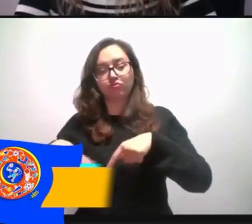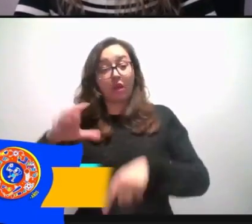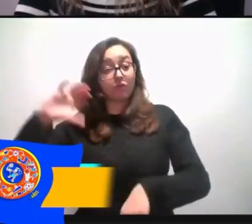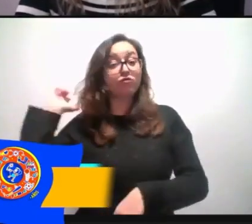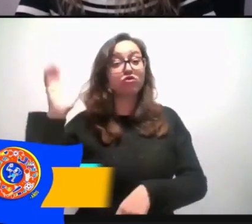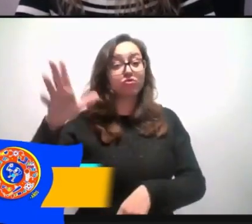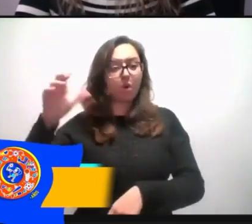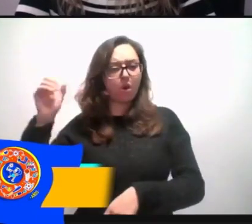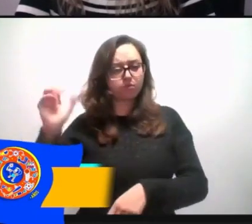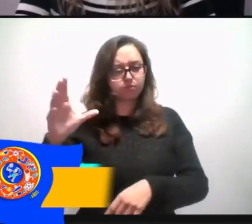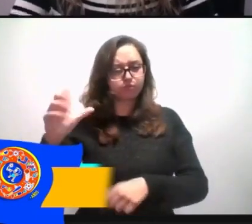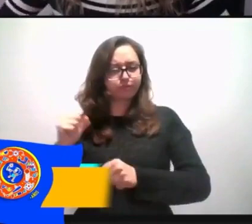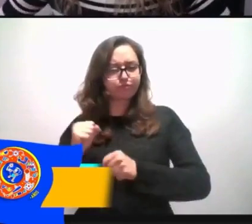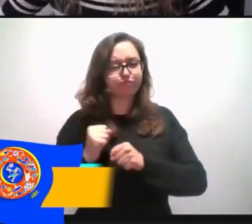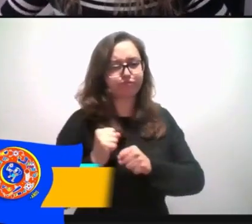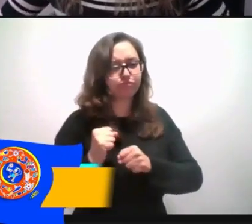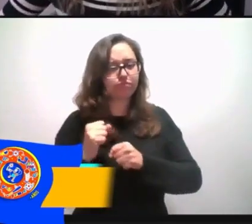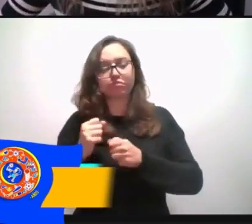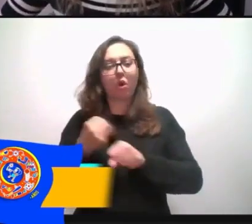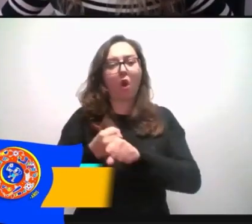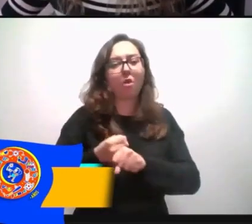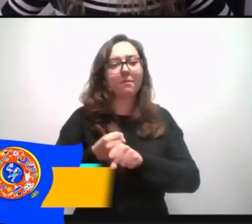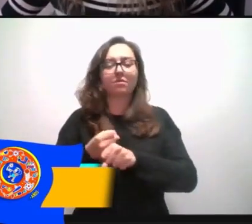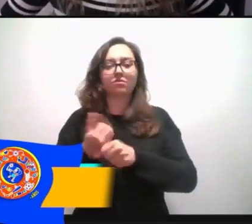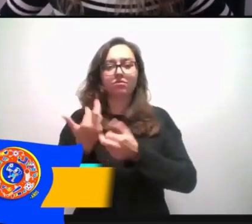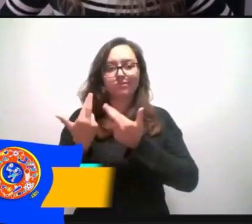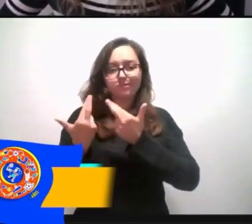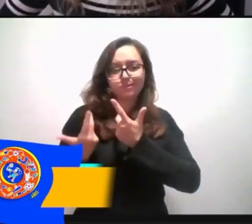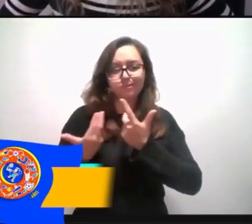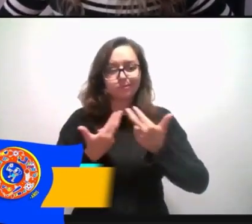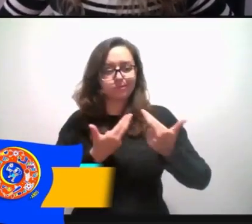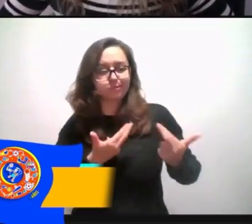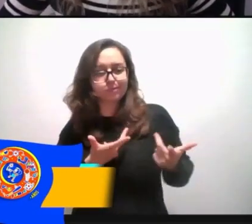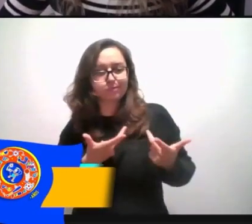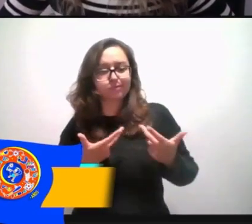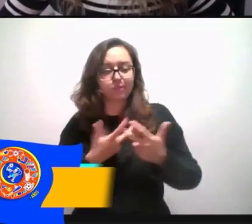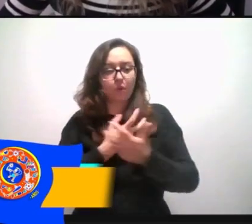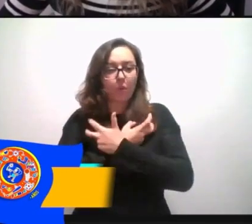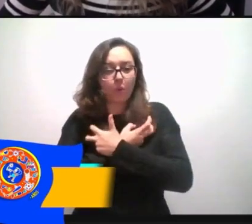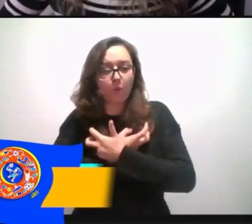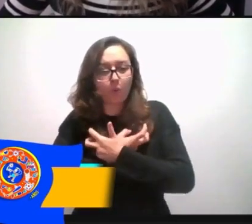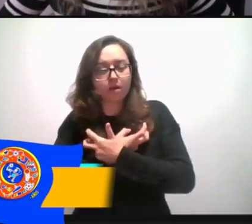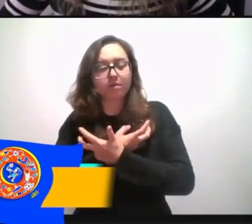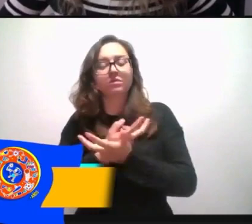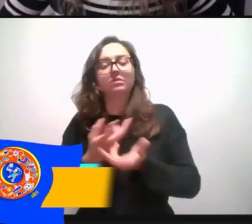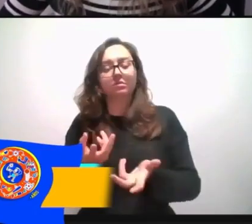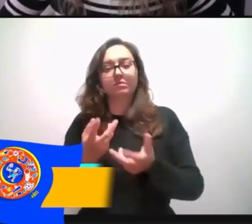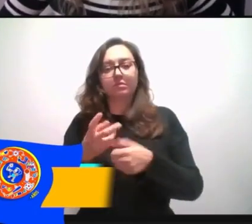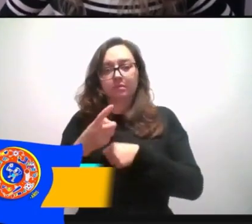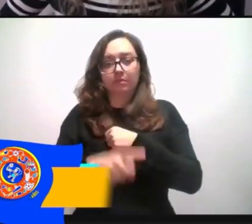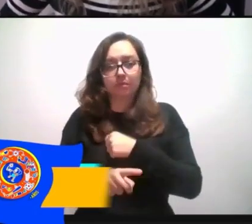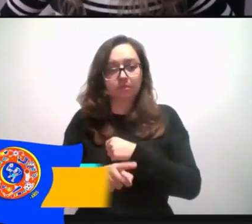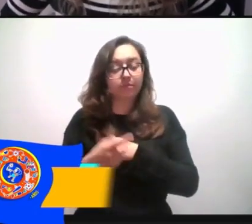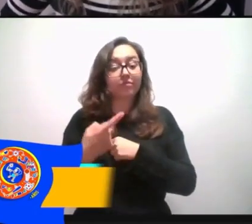no solamente causan las fracturas en los aspectos físicos o pueden causar una lesión, sino que a nivel